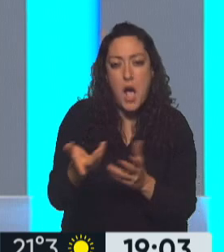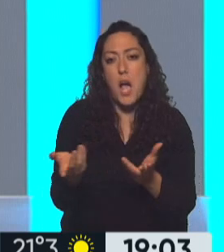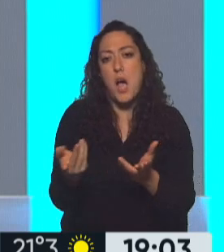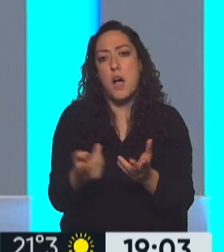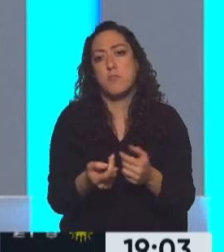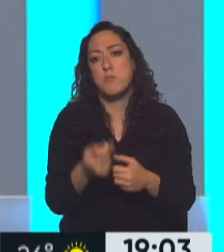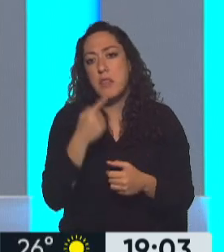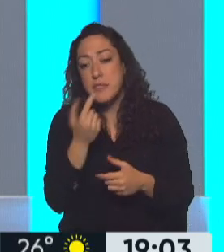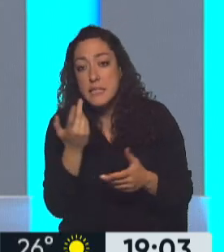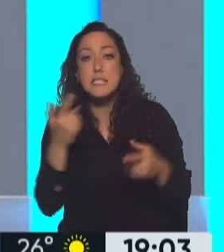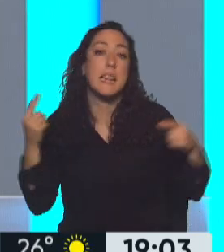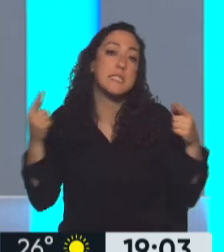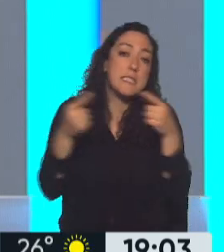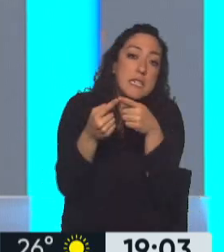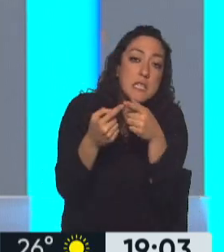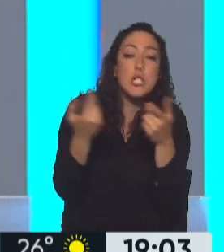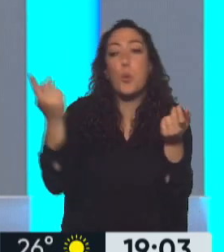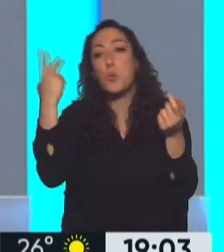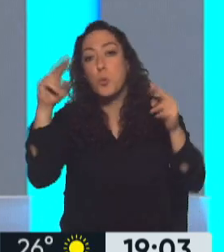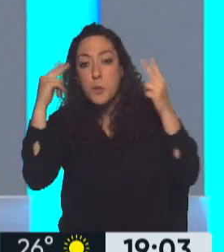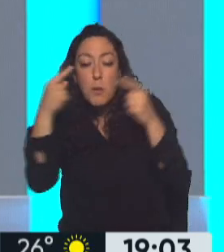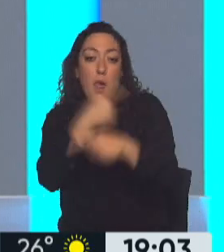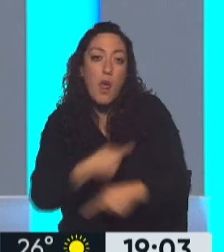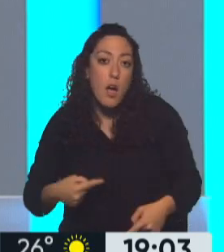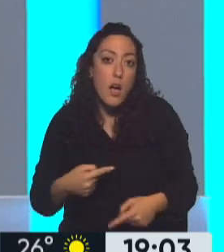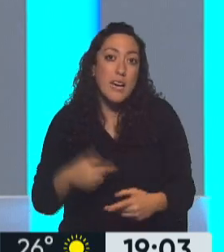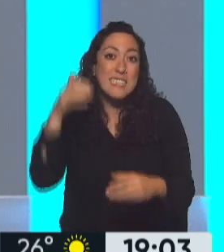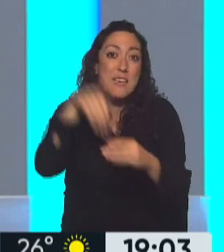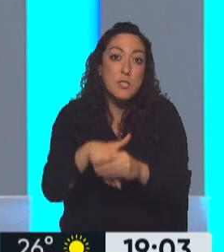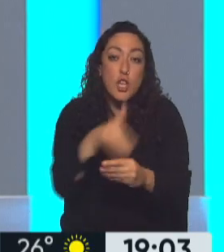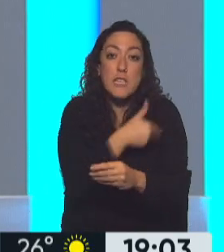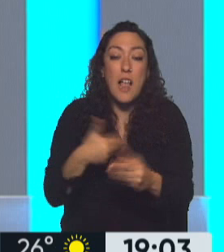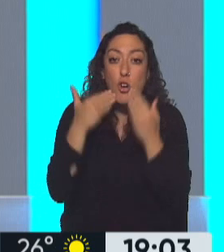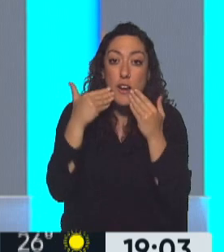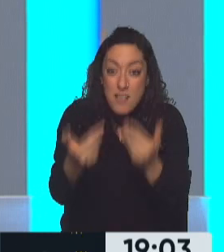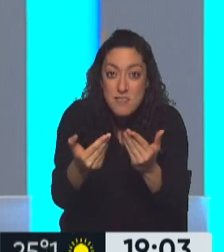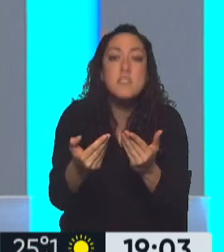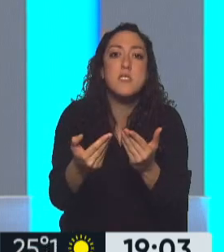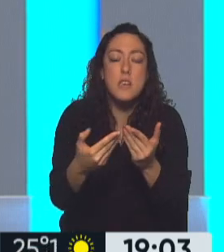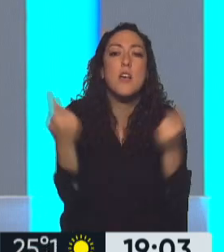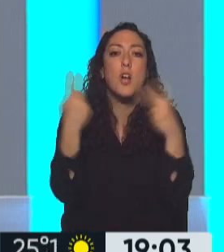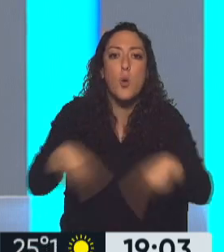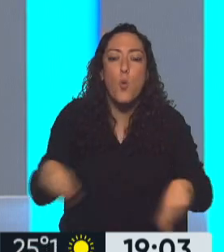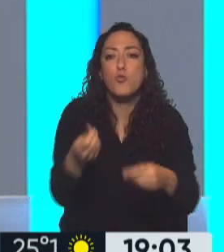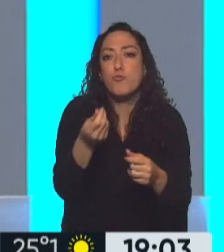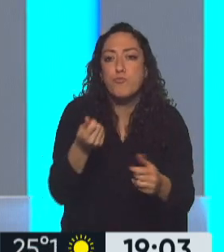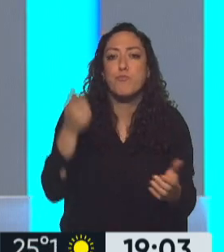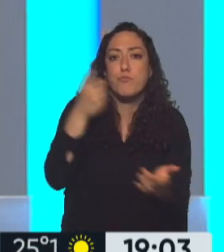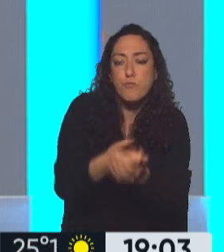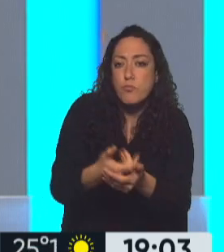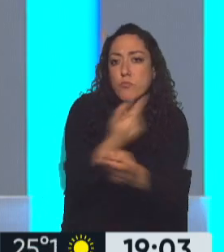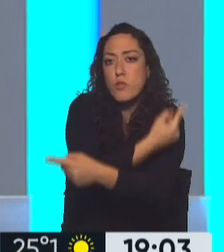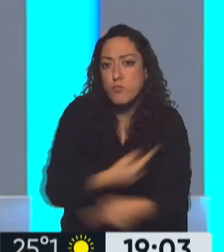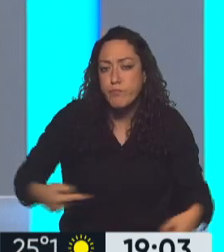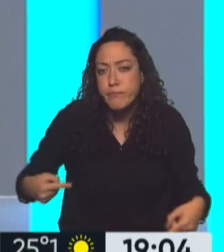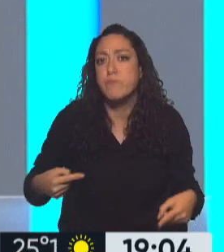digamos con ese destino y bueno gracias a la intervención del Estado Haber puesto recursos a disposición de la